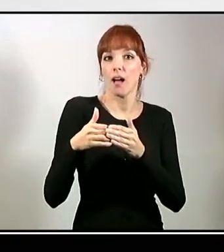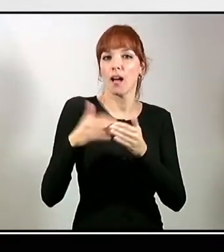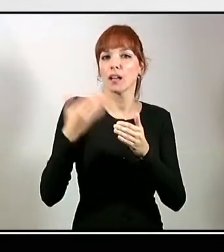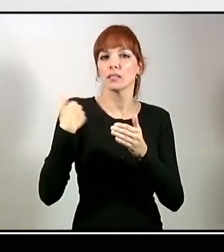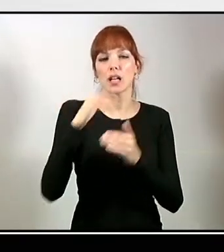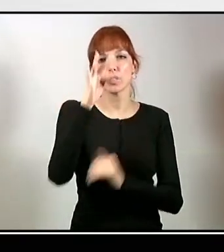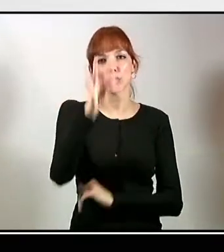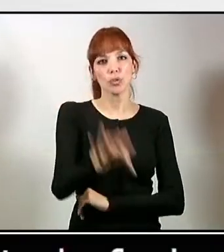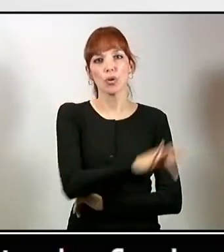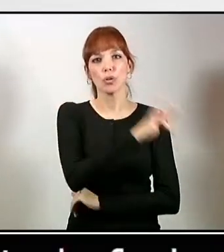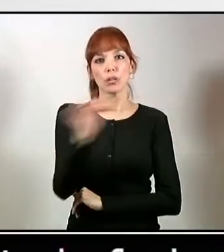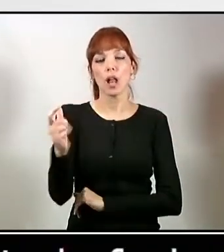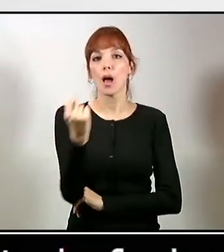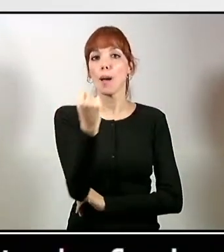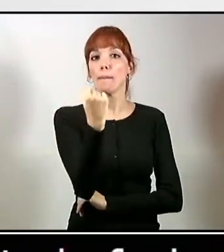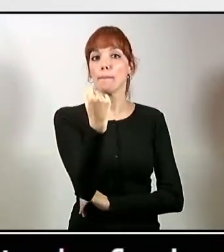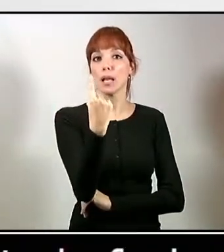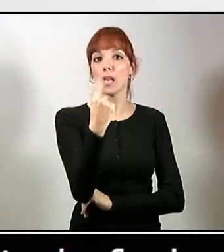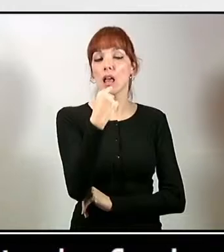realizado ya